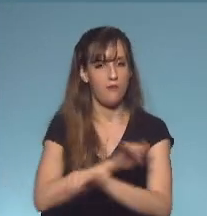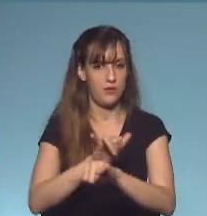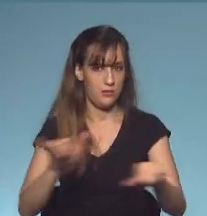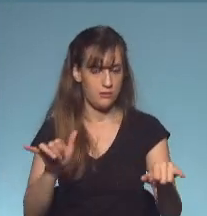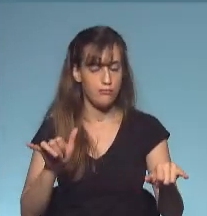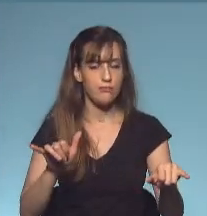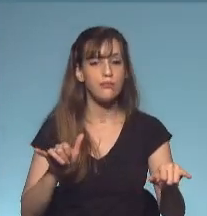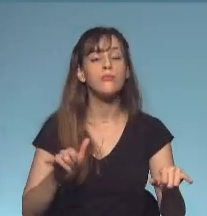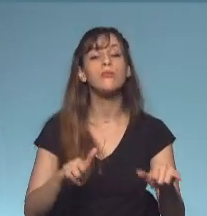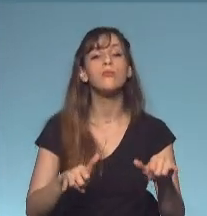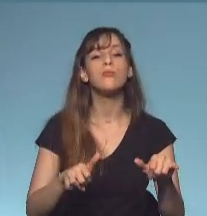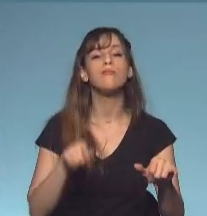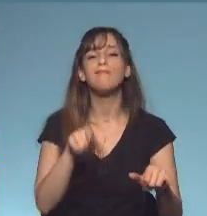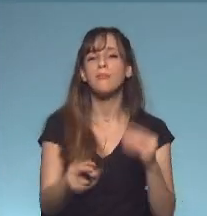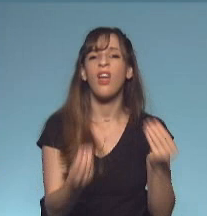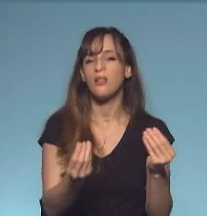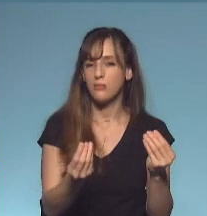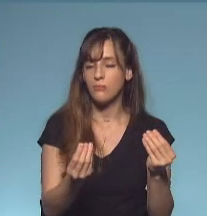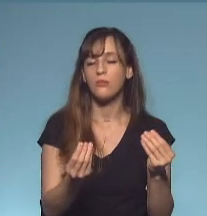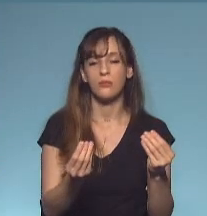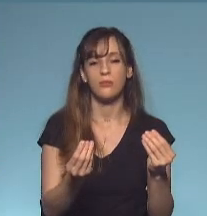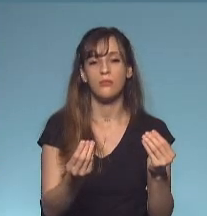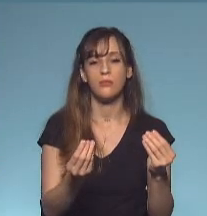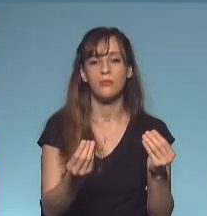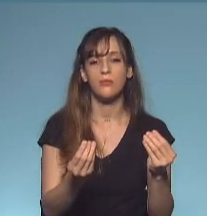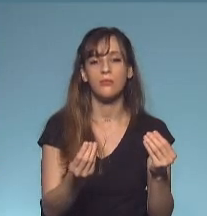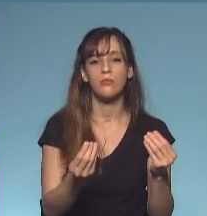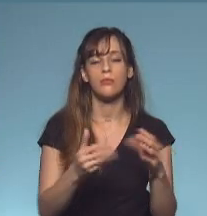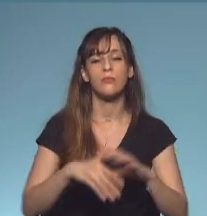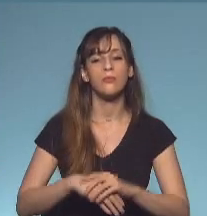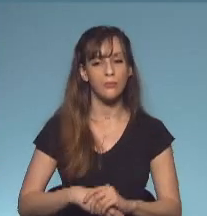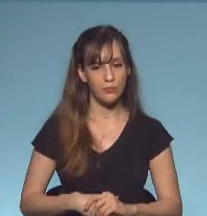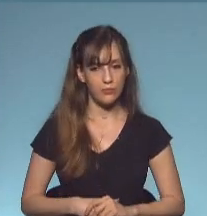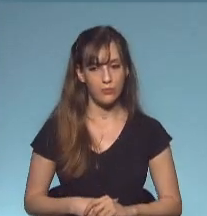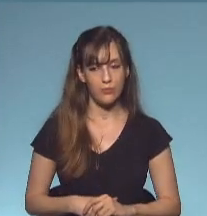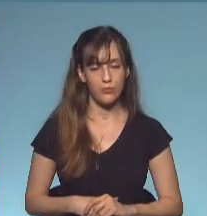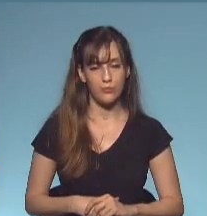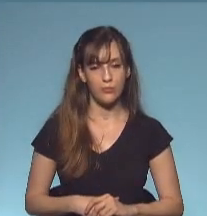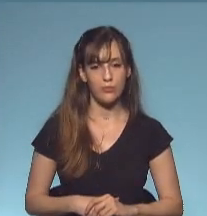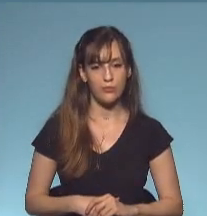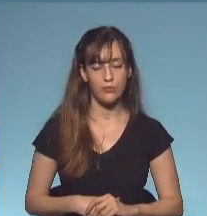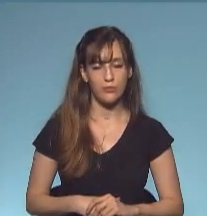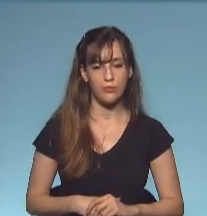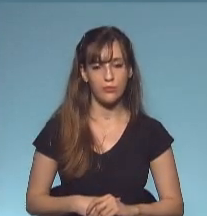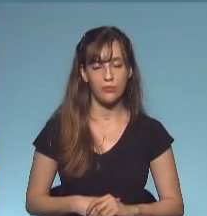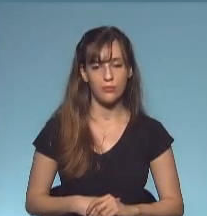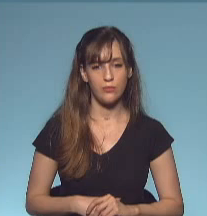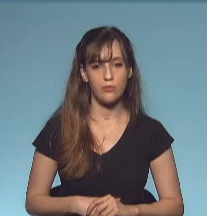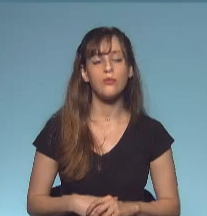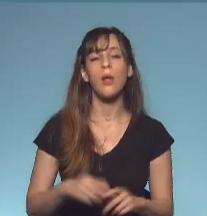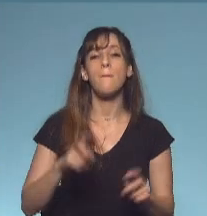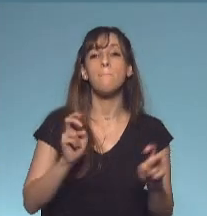programas que complementan, porque obviamente la capacidad financiera de la provincia es menor,